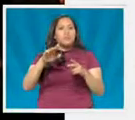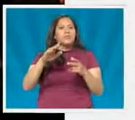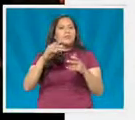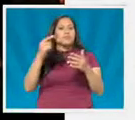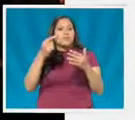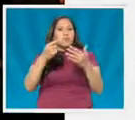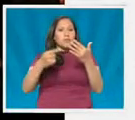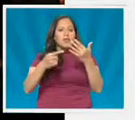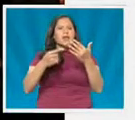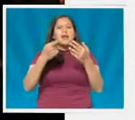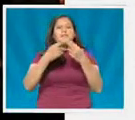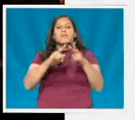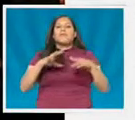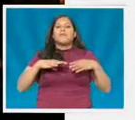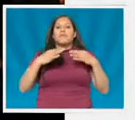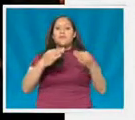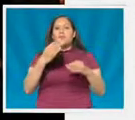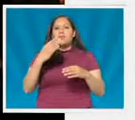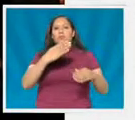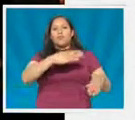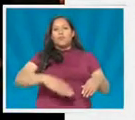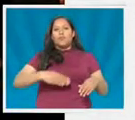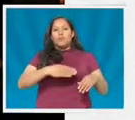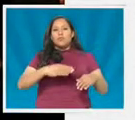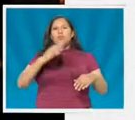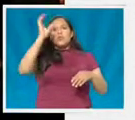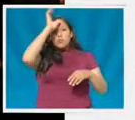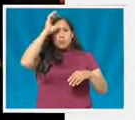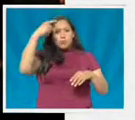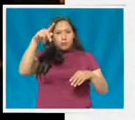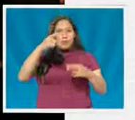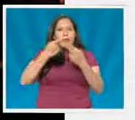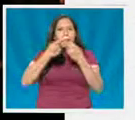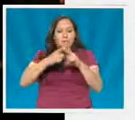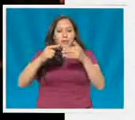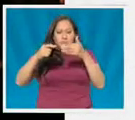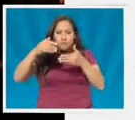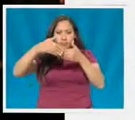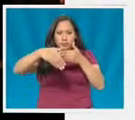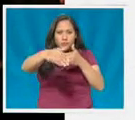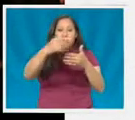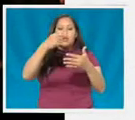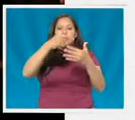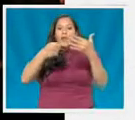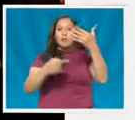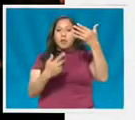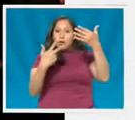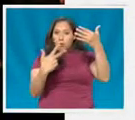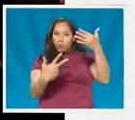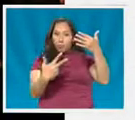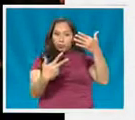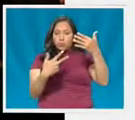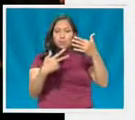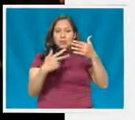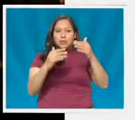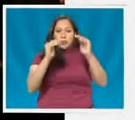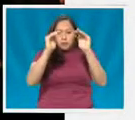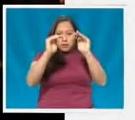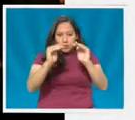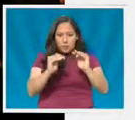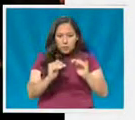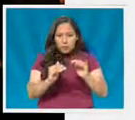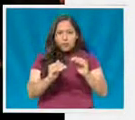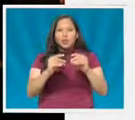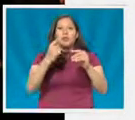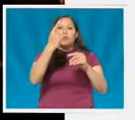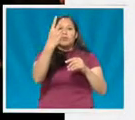del budismo. Y este óctuple noble camino son 8 pasos que son simultáneos, o sea, no es una secuencia de 1,